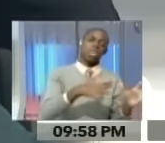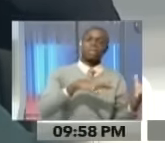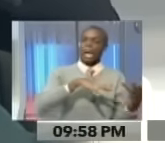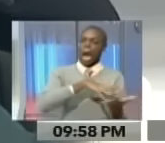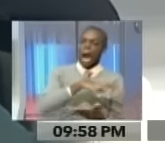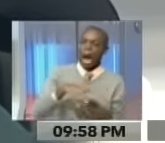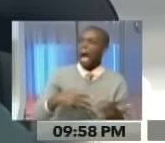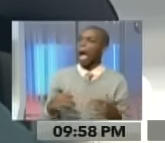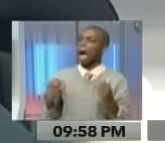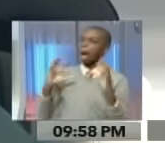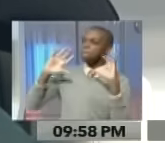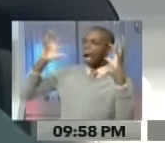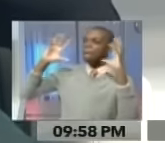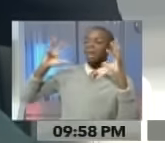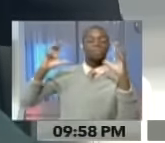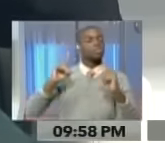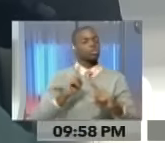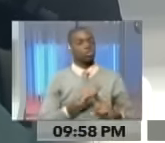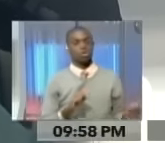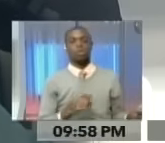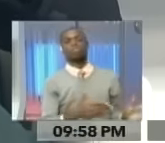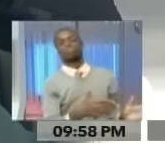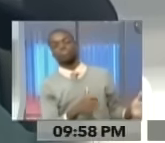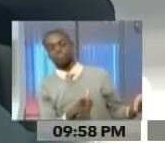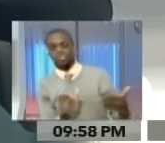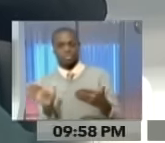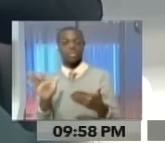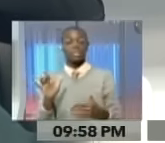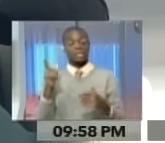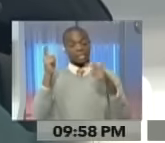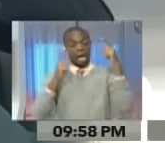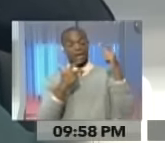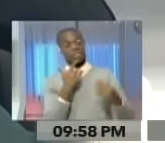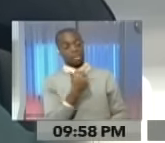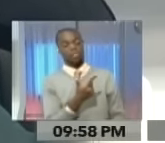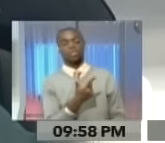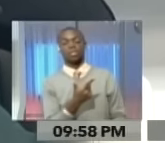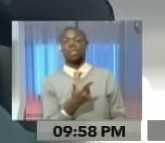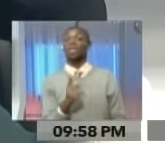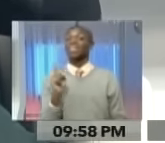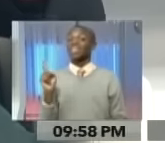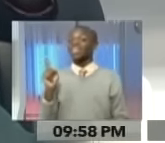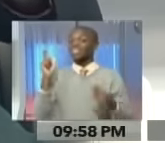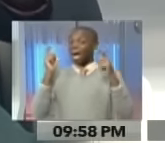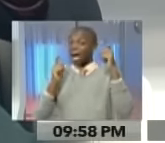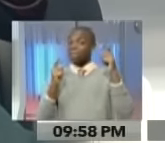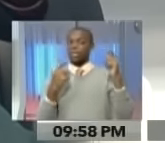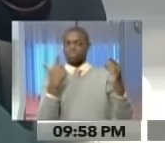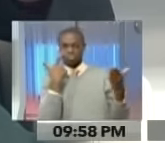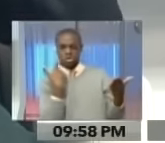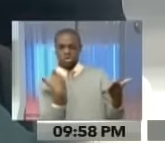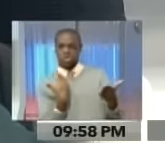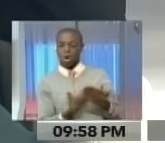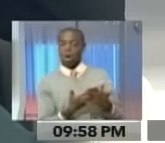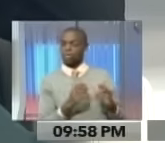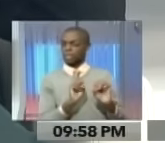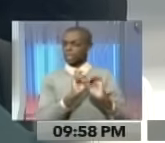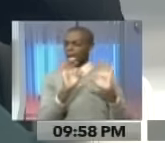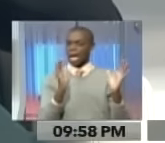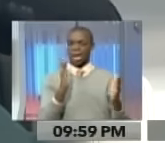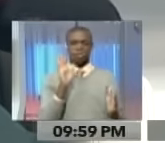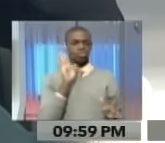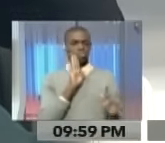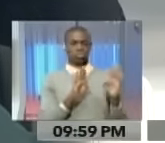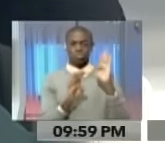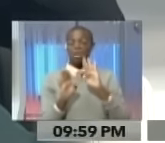Pacífico de acción política y por eso es que Chávez contraviniendo lo que era la realidad la realidad es que igual